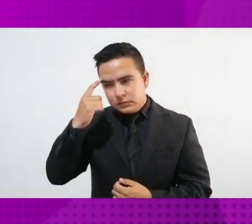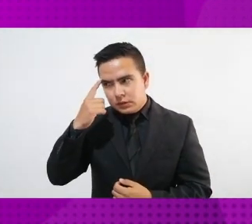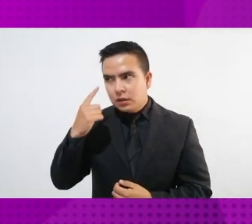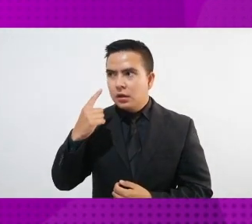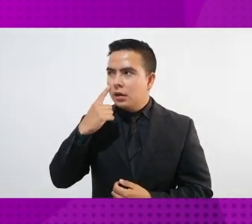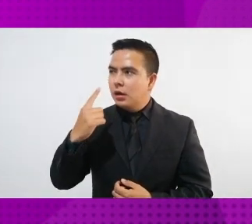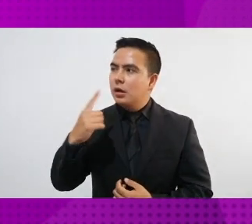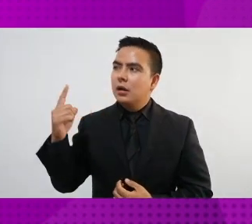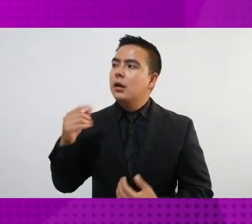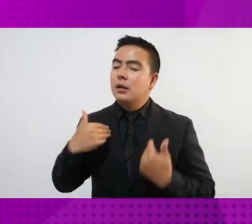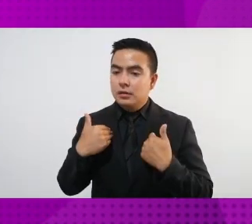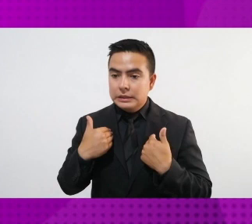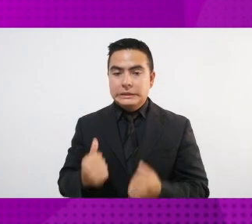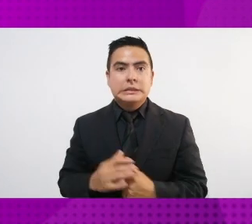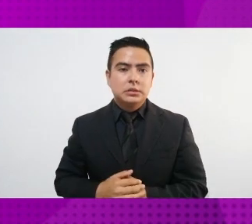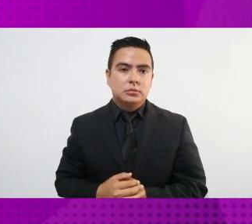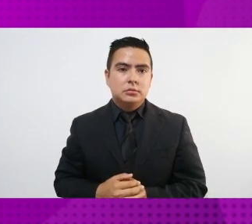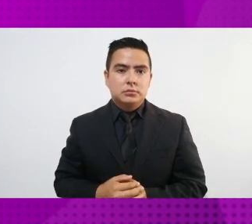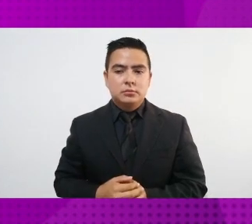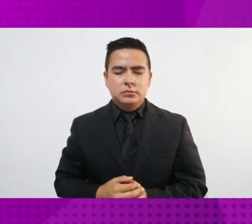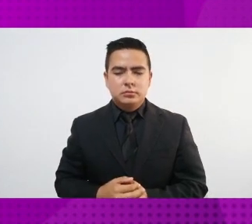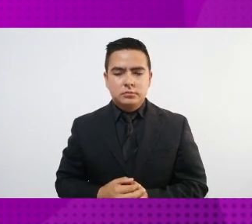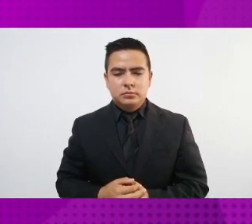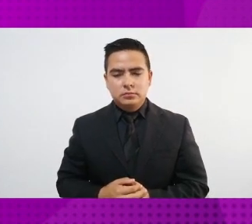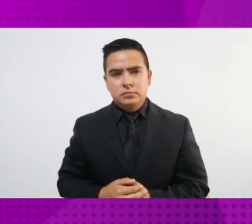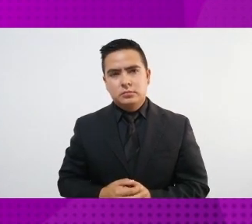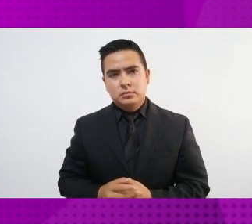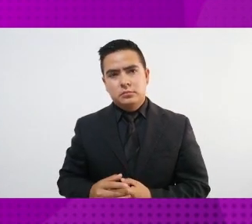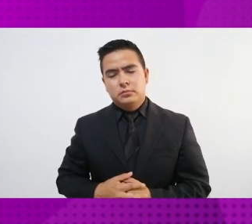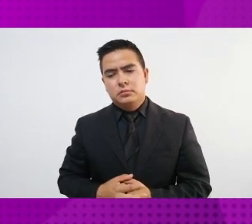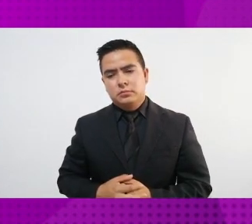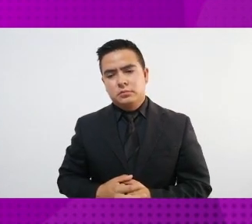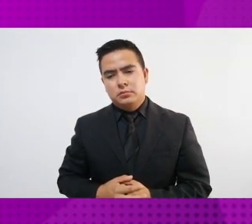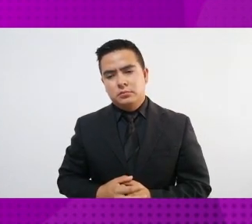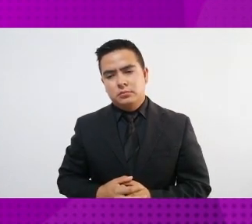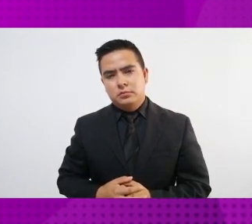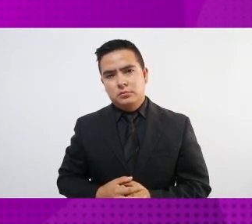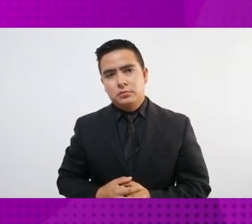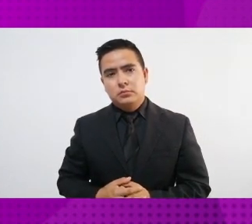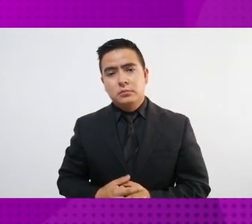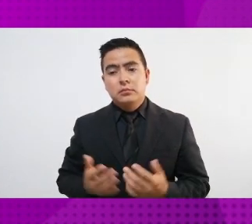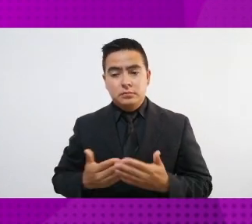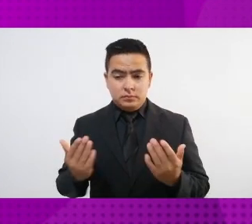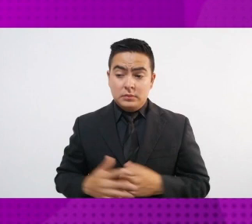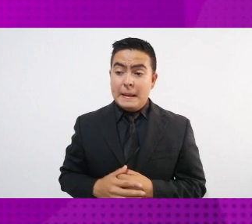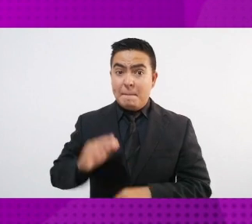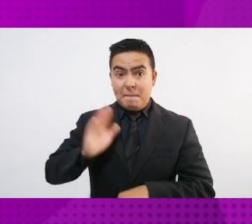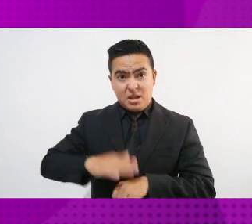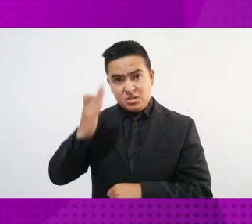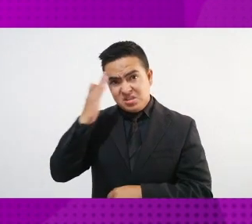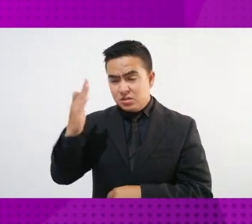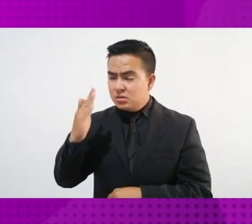normativamente y teóricamente, nos apuntalan a la idea de que es imposible, por supuesto, imposible pensar en